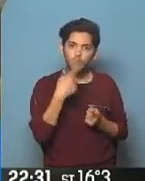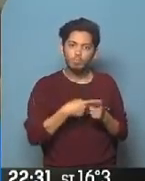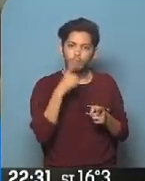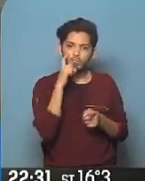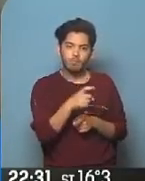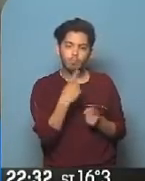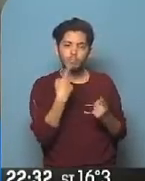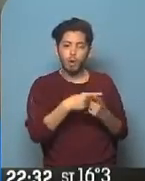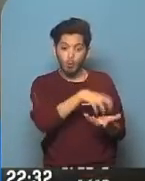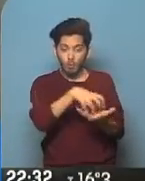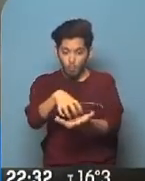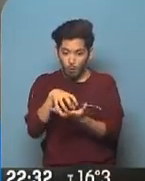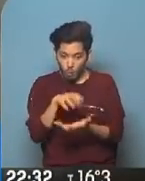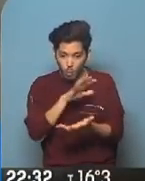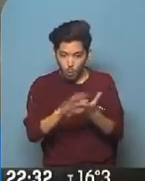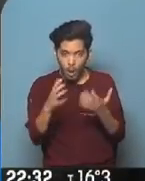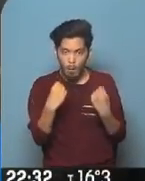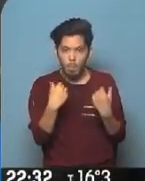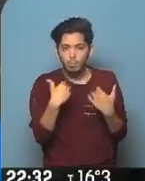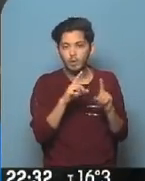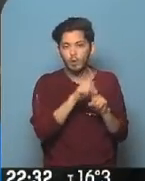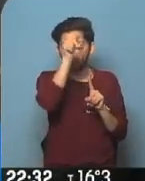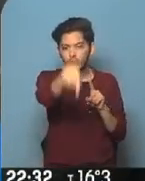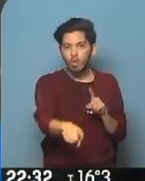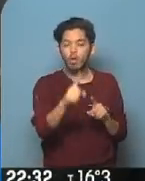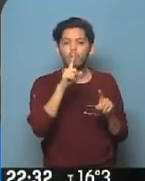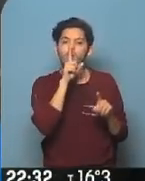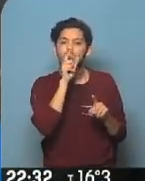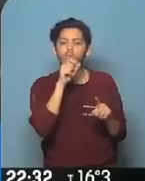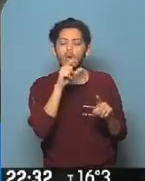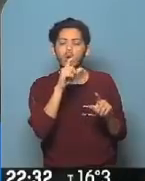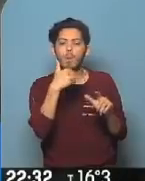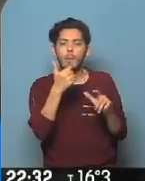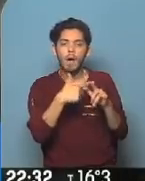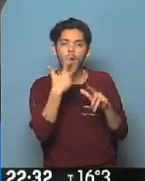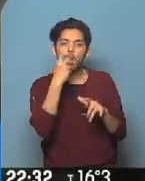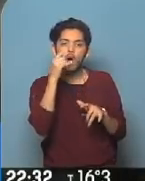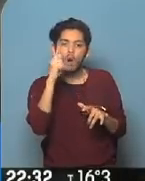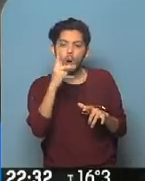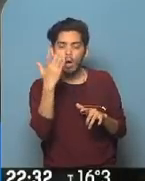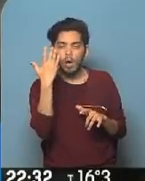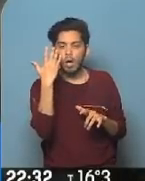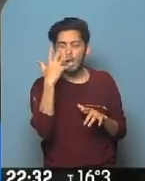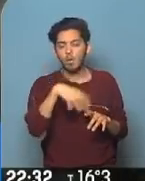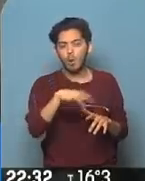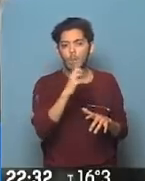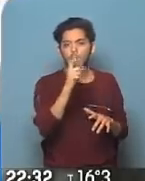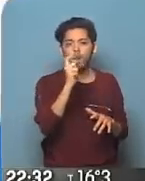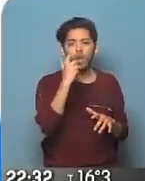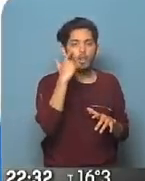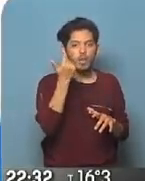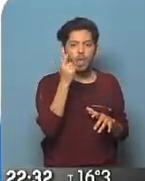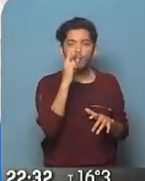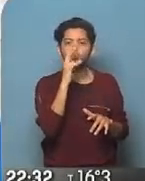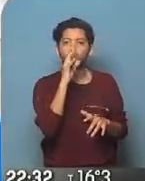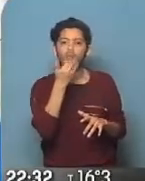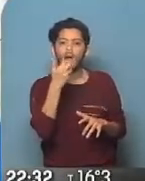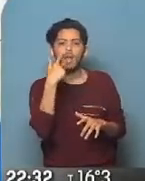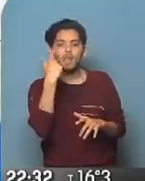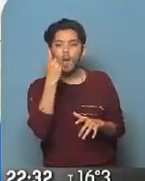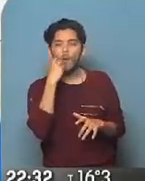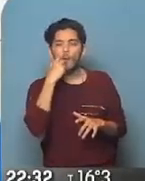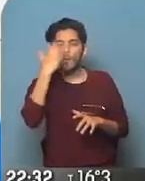bases capaces de lanzar misiles Tomahawk en Polonia y Rumania, su antiguo patio trasero. Uno de los